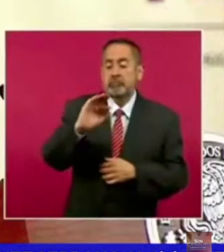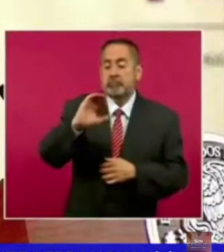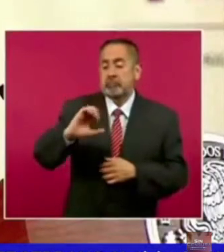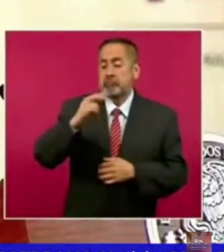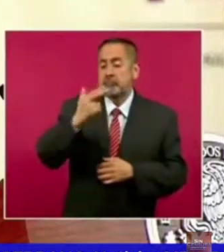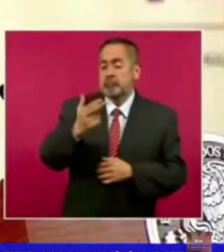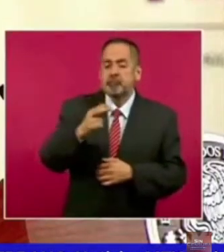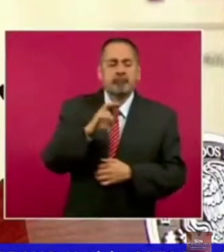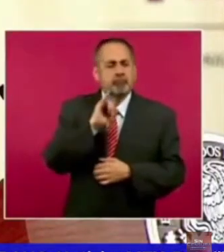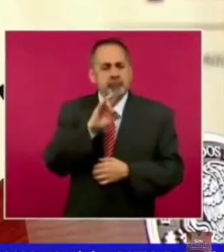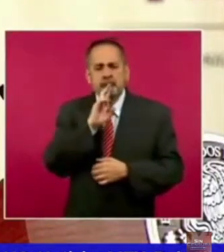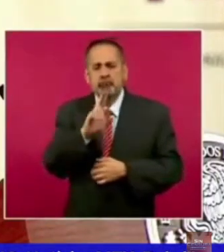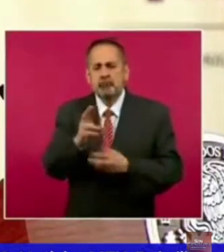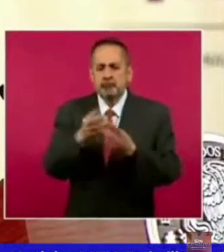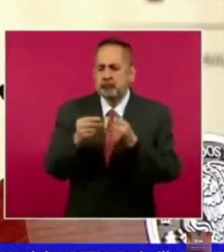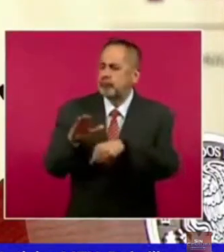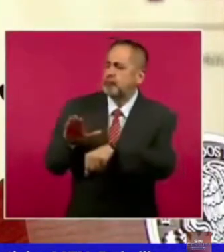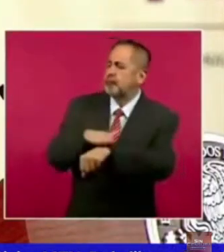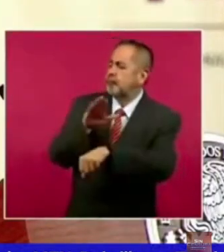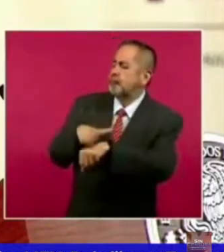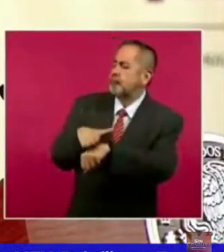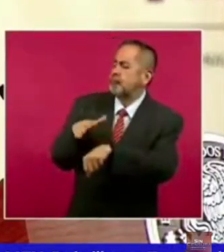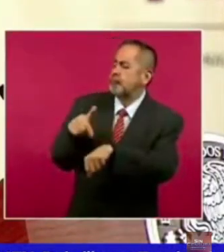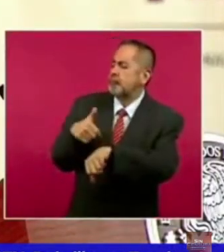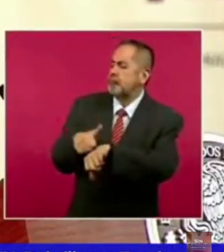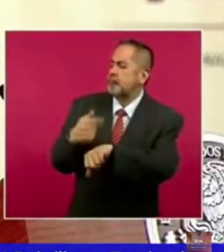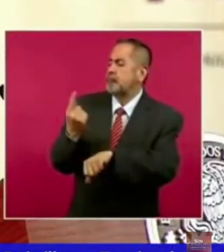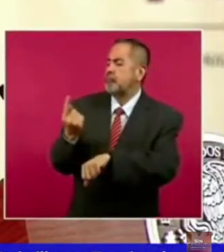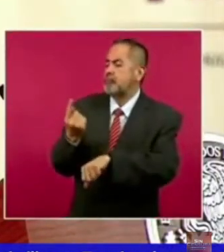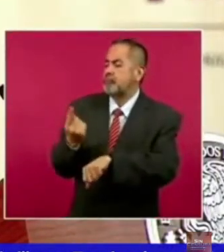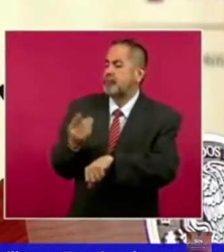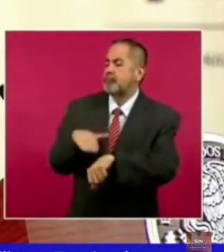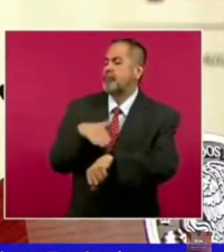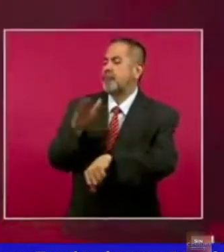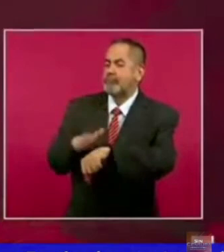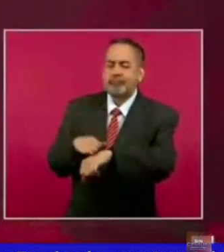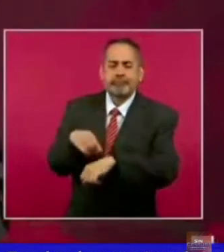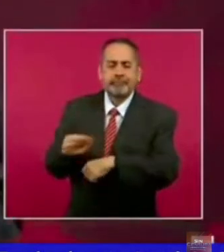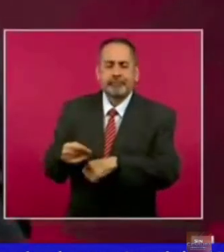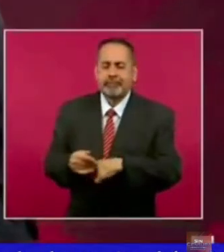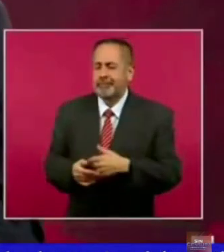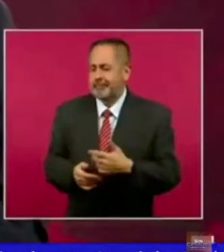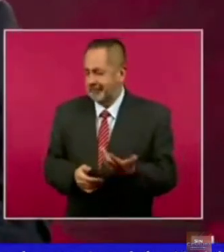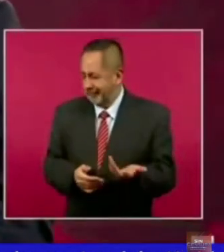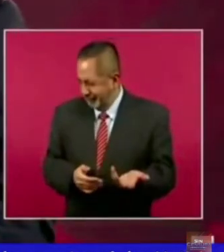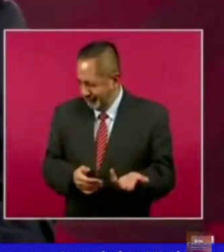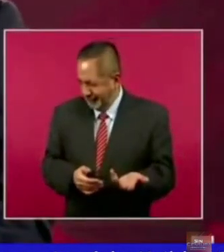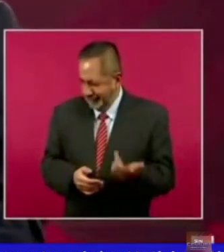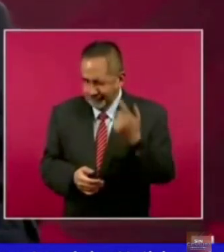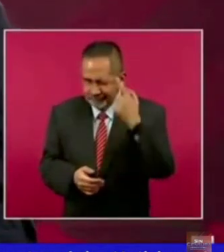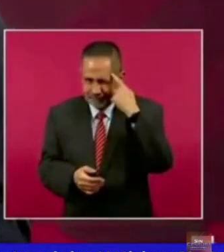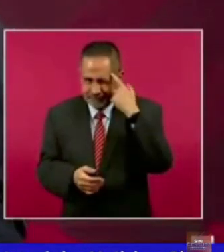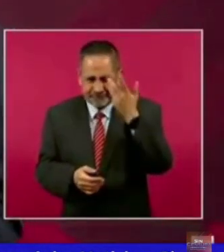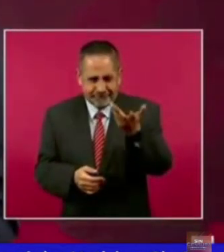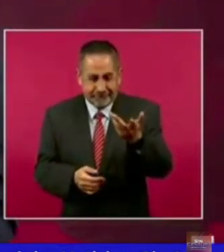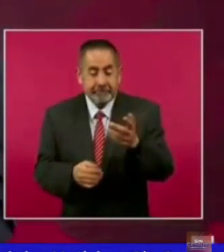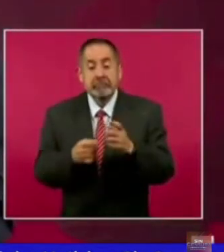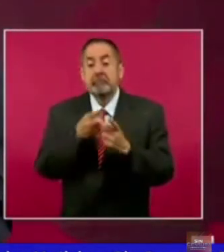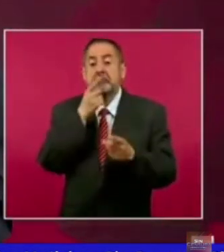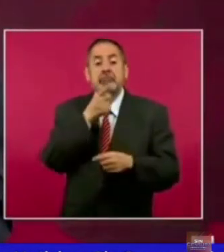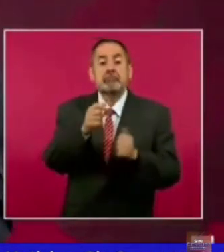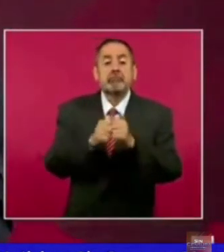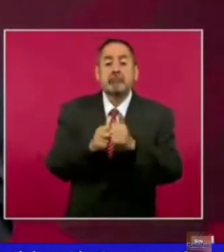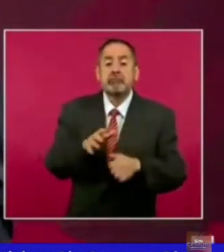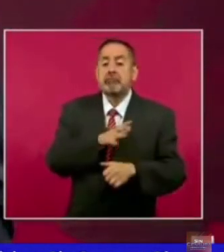Y todo el tiempo era categoría 1. O sea, de calidad.